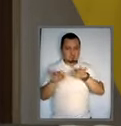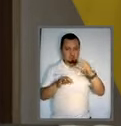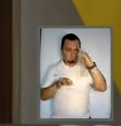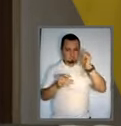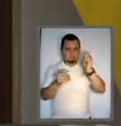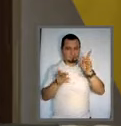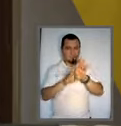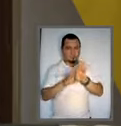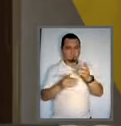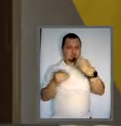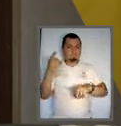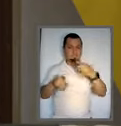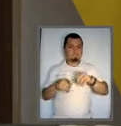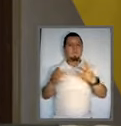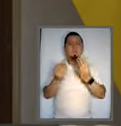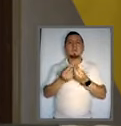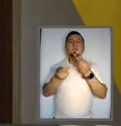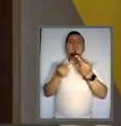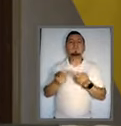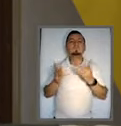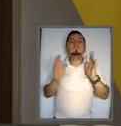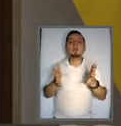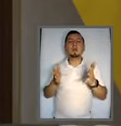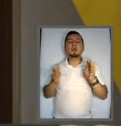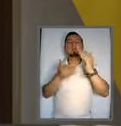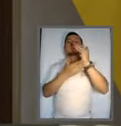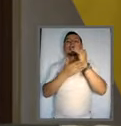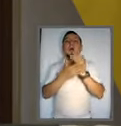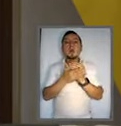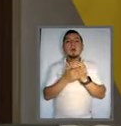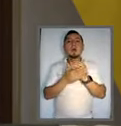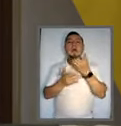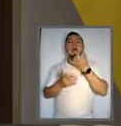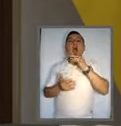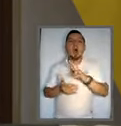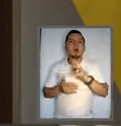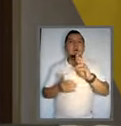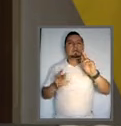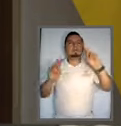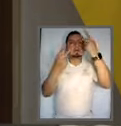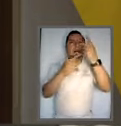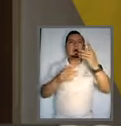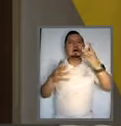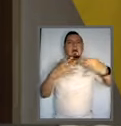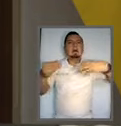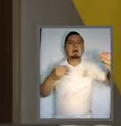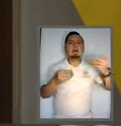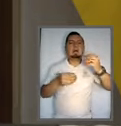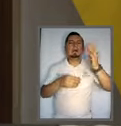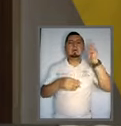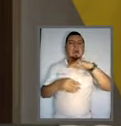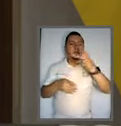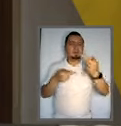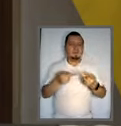decisiones para tener más elementos que nos reduzcan el riesgo de cometer un error. Entonces, por lo pronto, lo que sabemos es que este es el